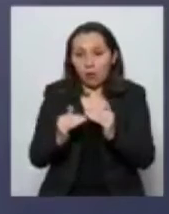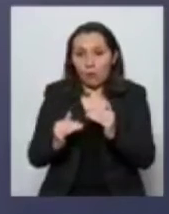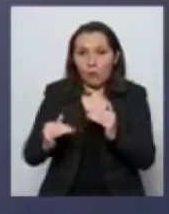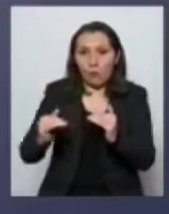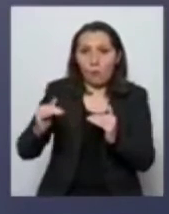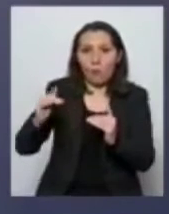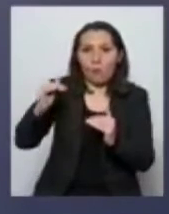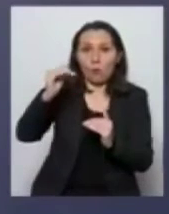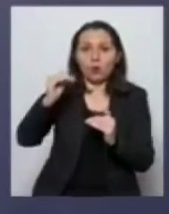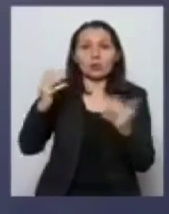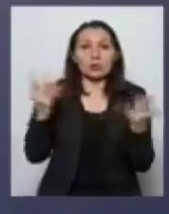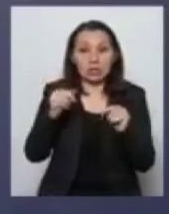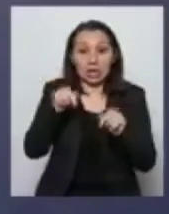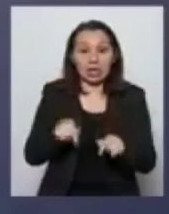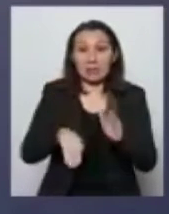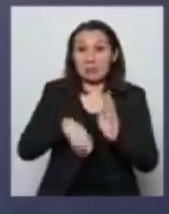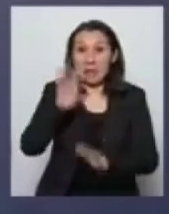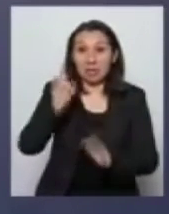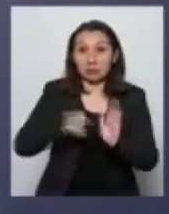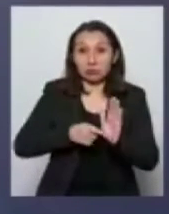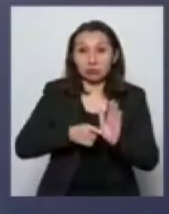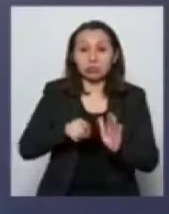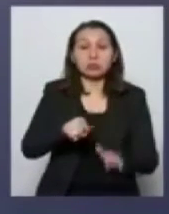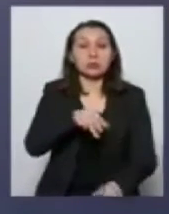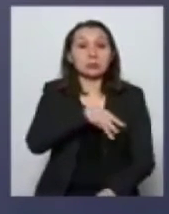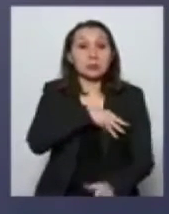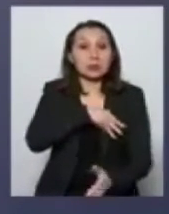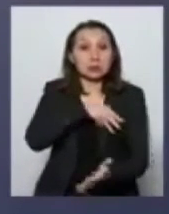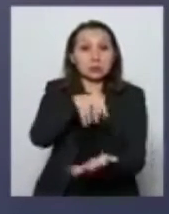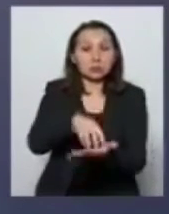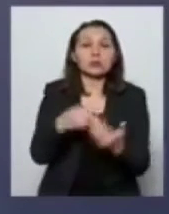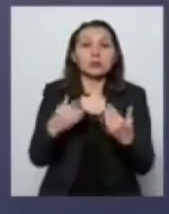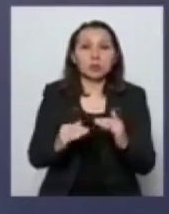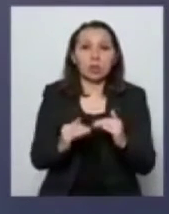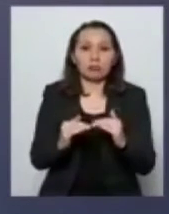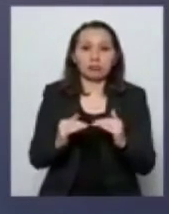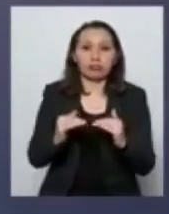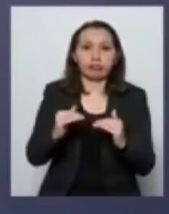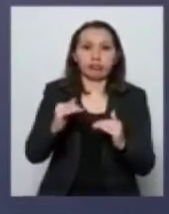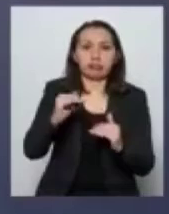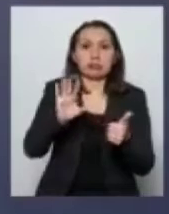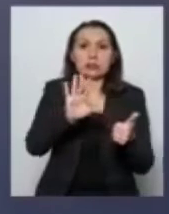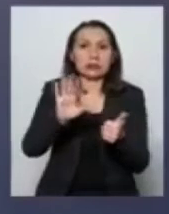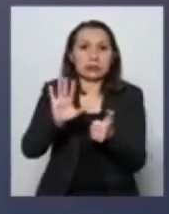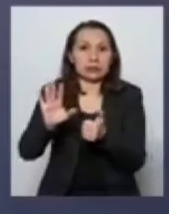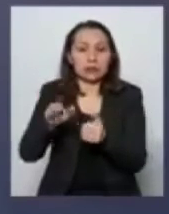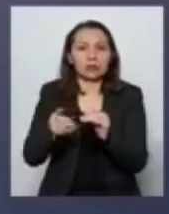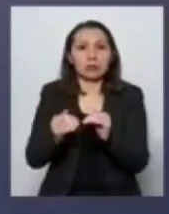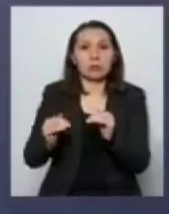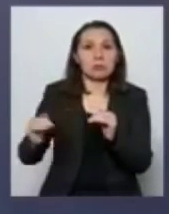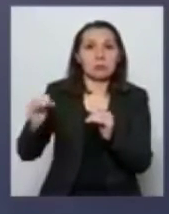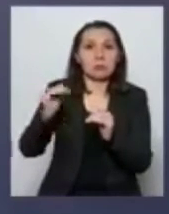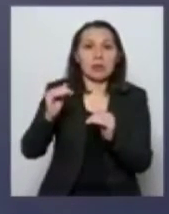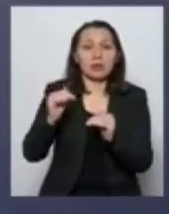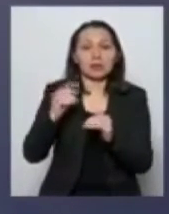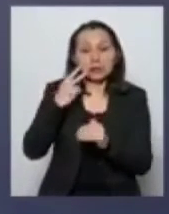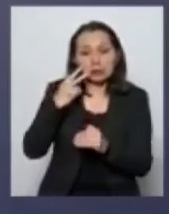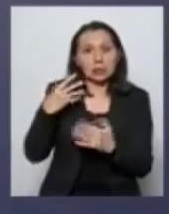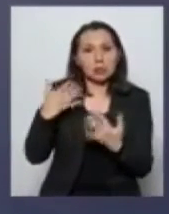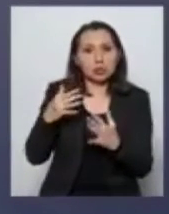aumento que hemos visto, sobre todo aquí en la región metropolitana, hemos llegado ya a una cifra que supera los 600 que